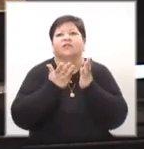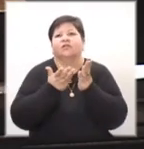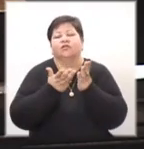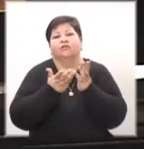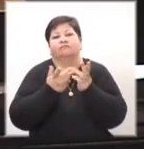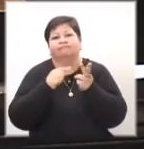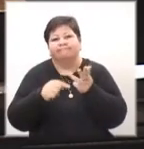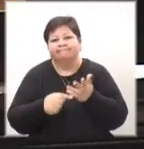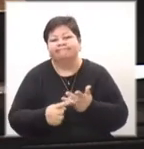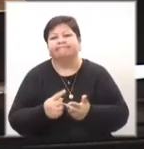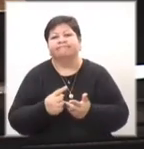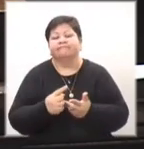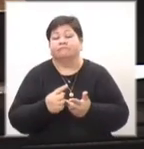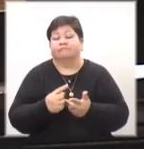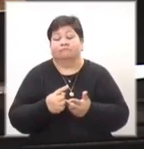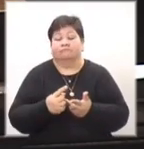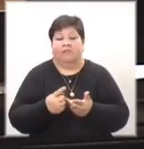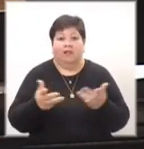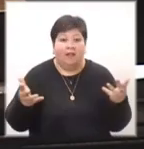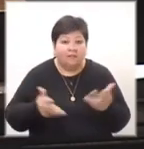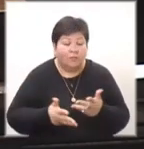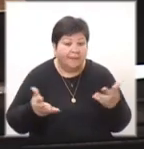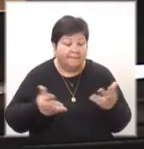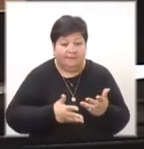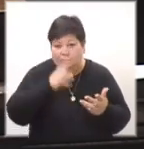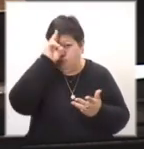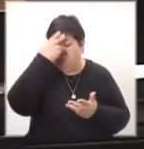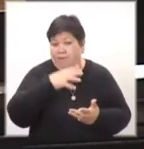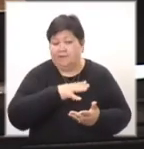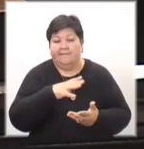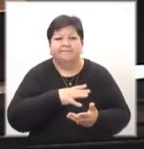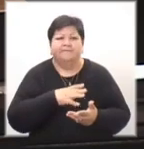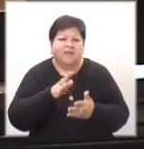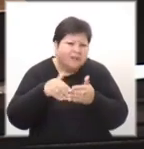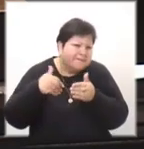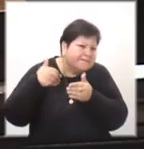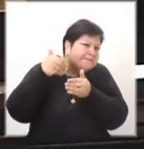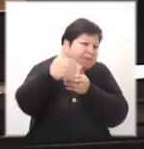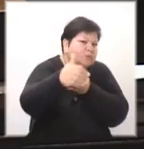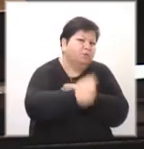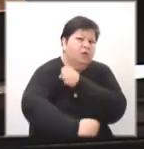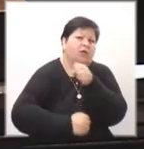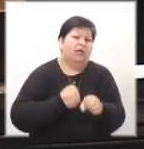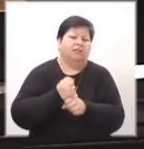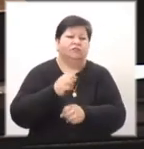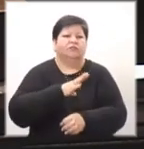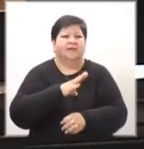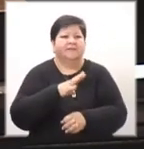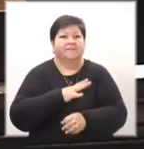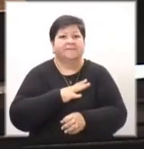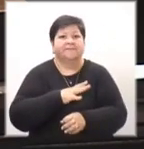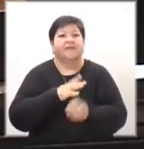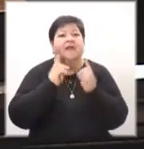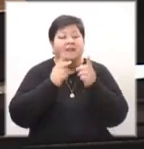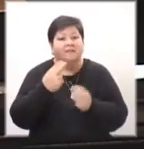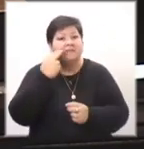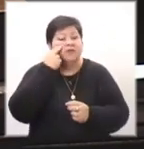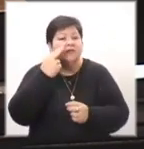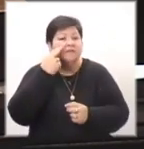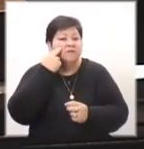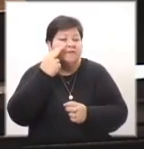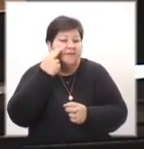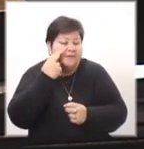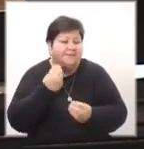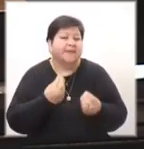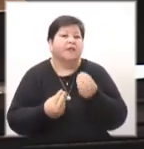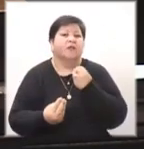actualidad, y continuará enfrentando en las próximas décadas, sino también por problemas de cobertura que el